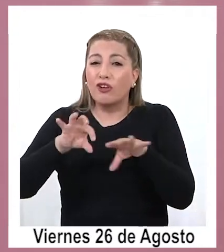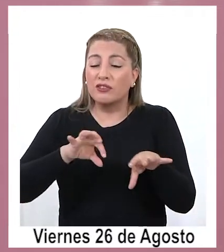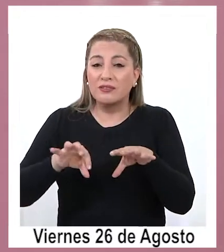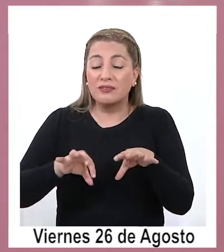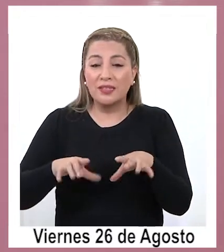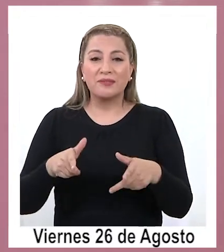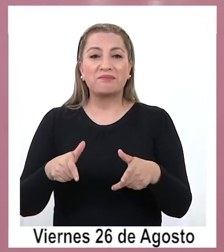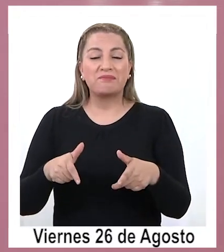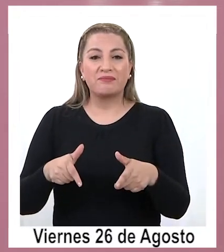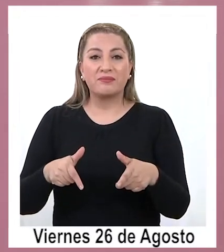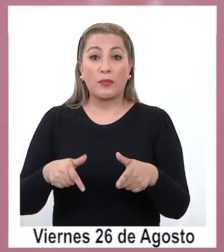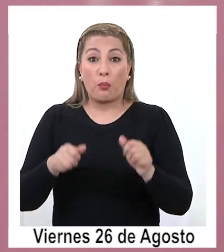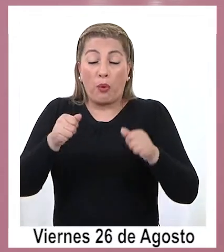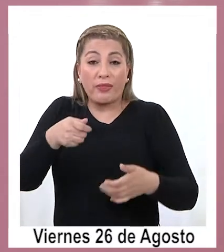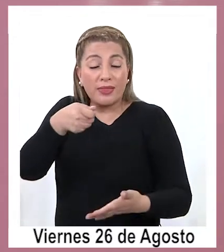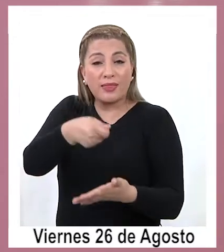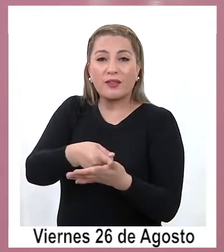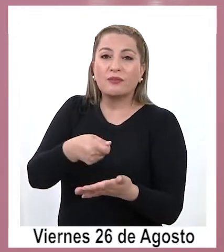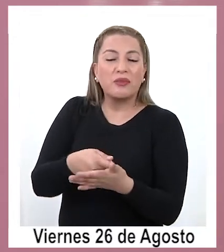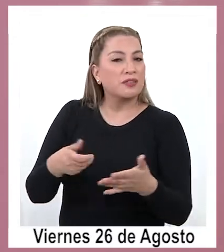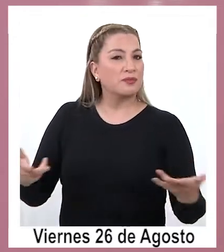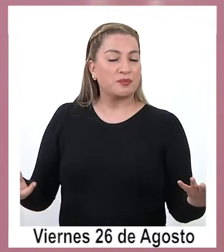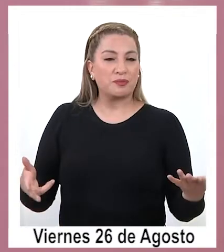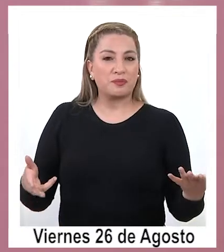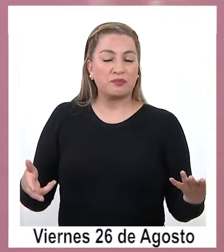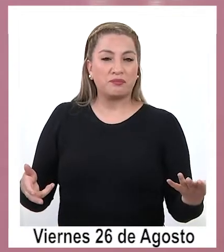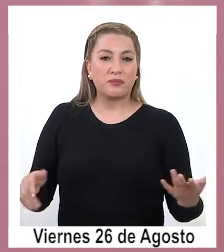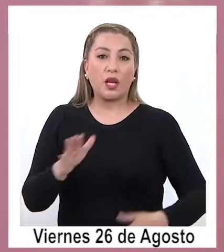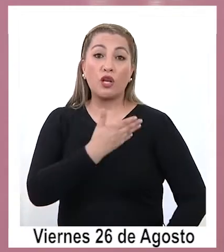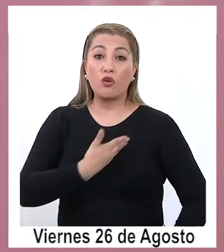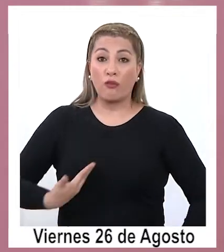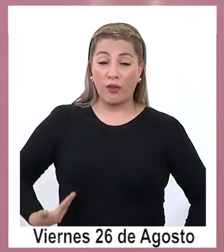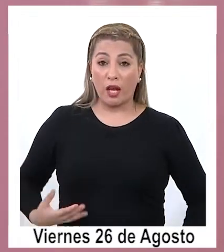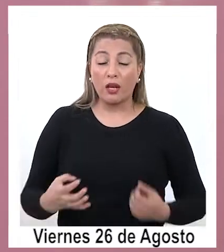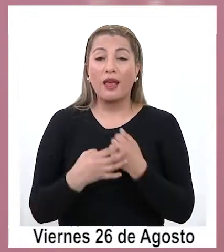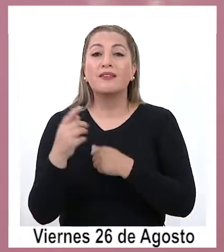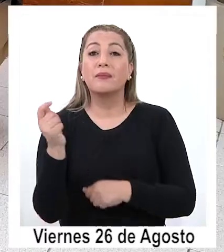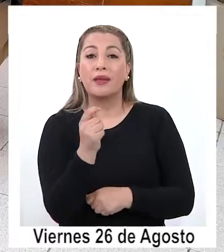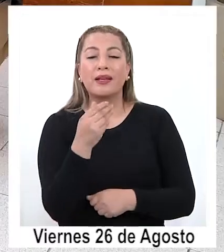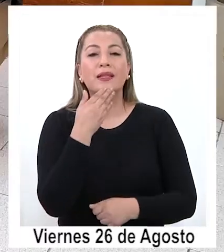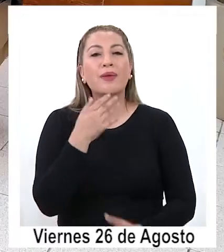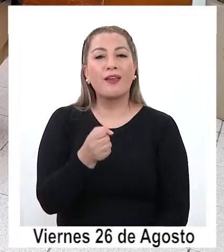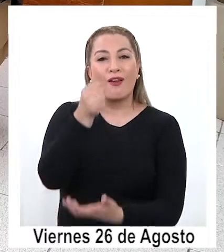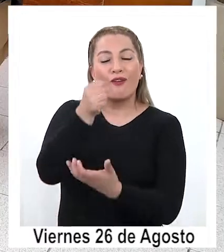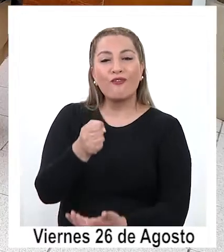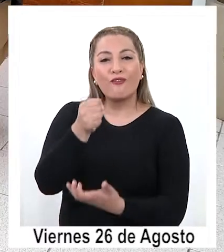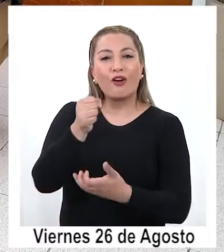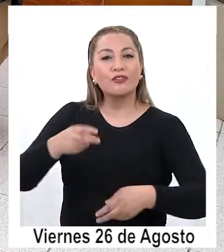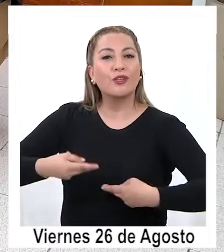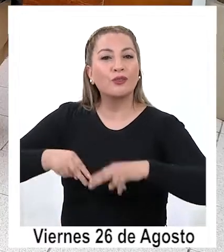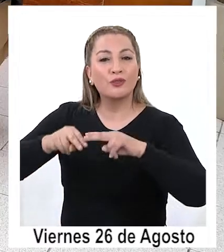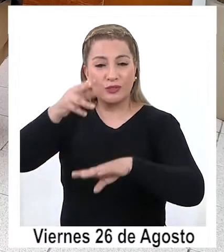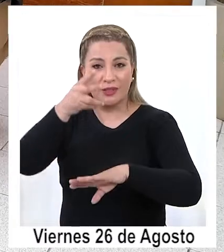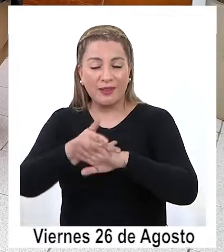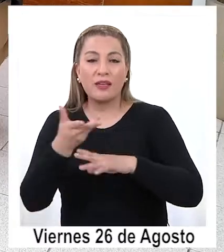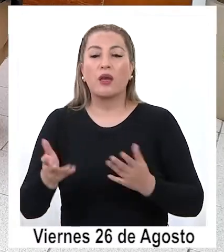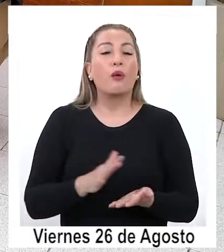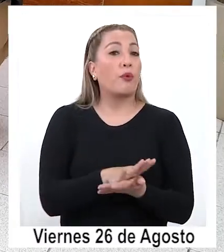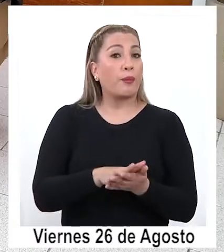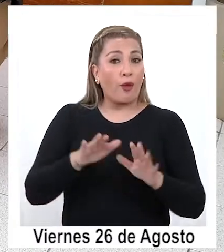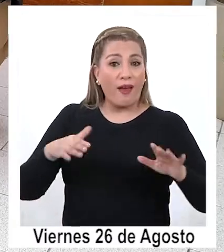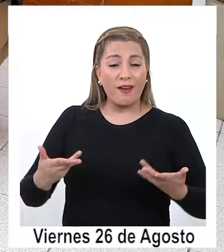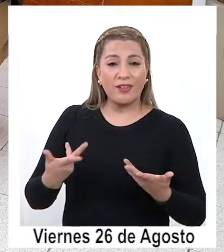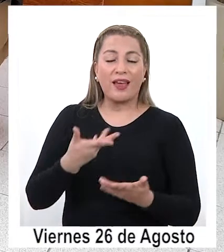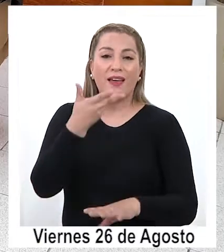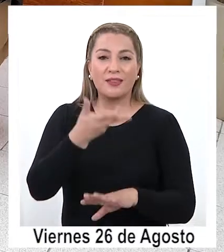repente se pueden adquirir mediante del gobierno regional pero también los fondos de infraestructura que nosotros tenemos de hecho ahora mismo